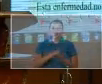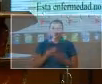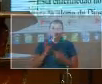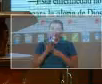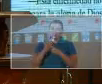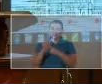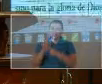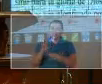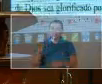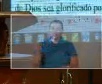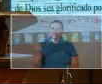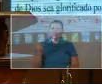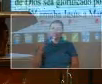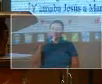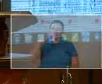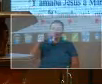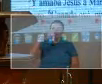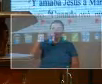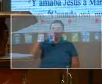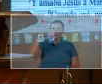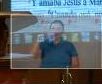enfermó.